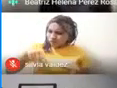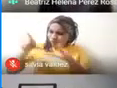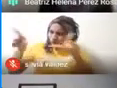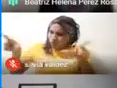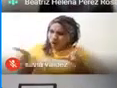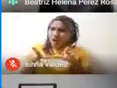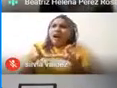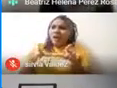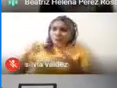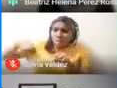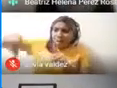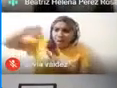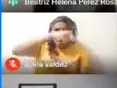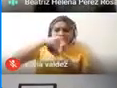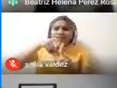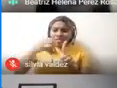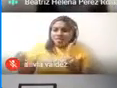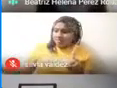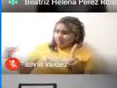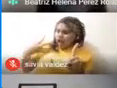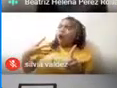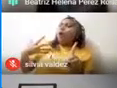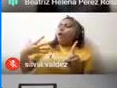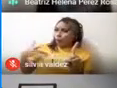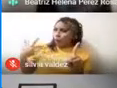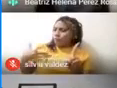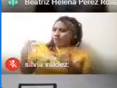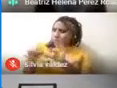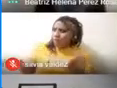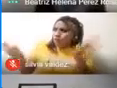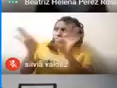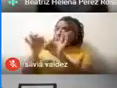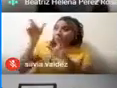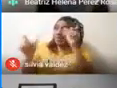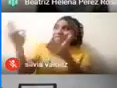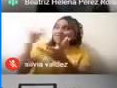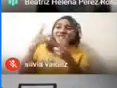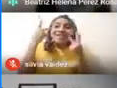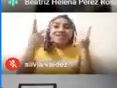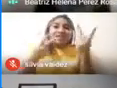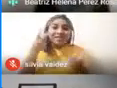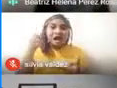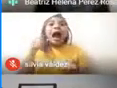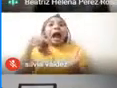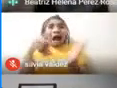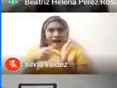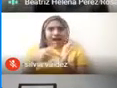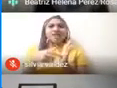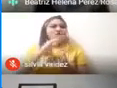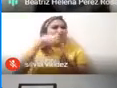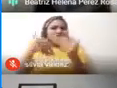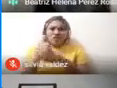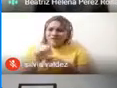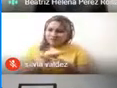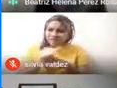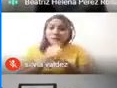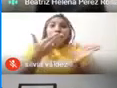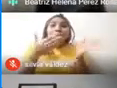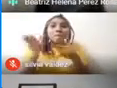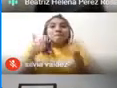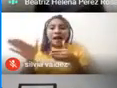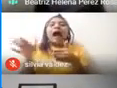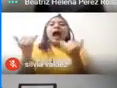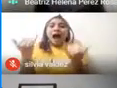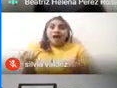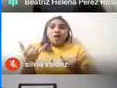nuestro entorno le va a generar sensaciones importantes al que viene. Entonces, ahí viene pues como todo ese ejercicio de planificación en